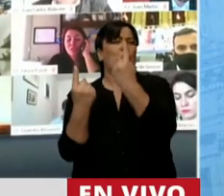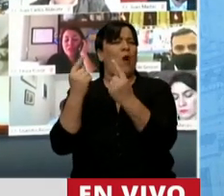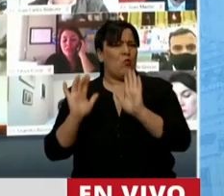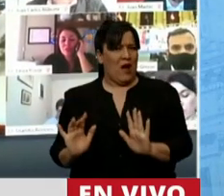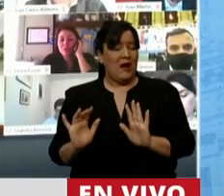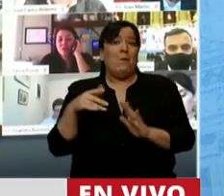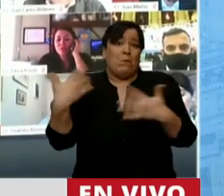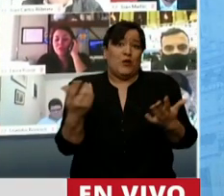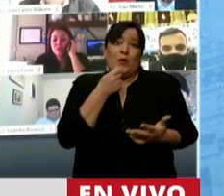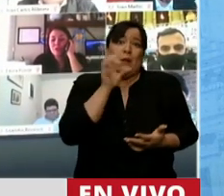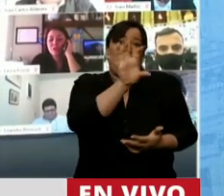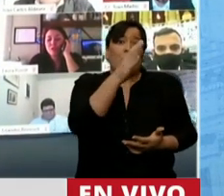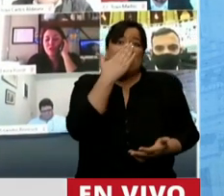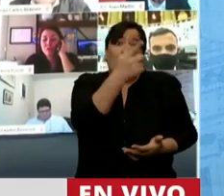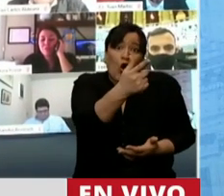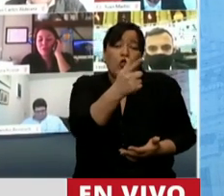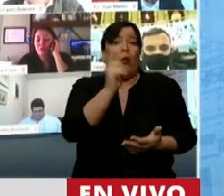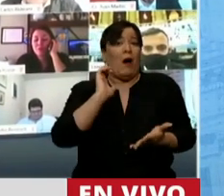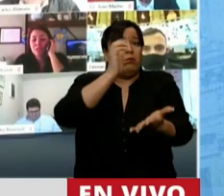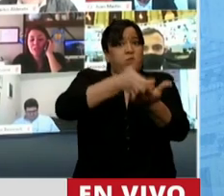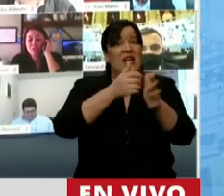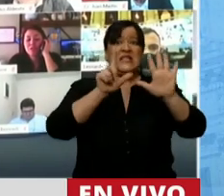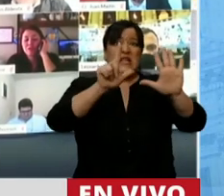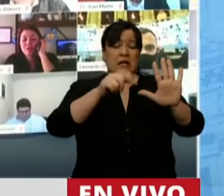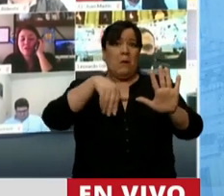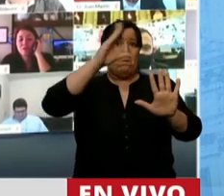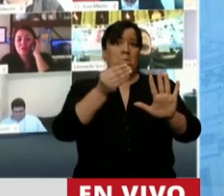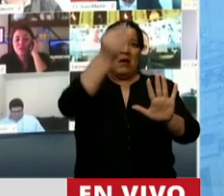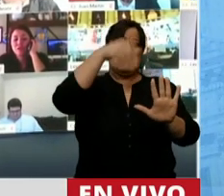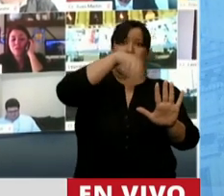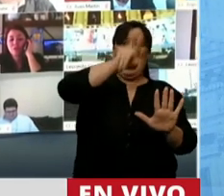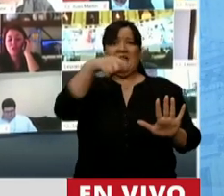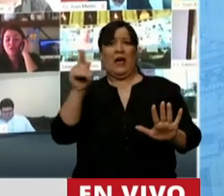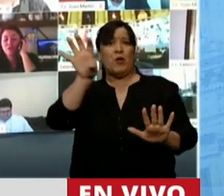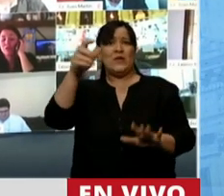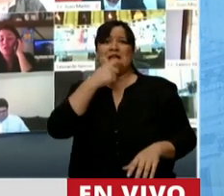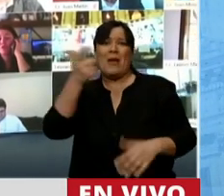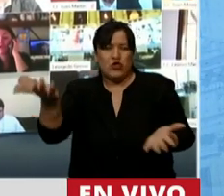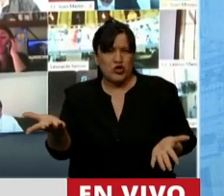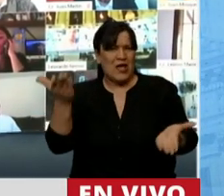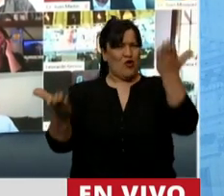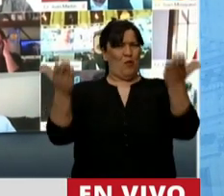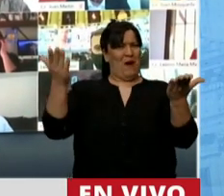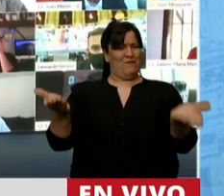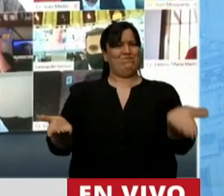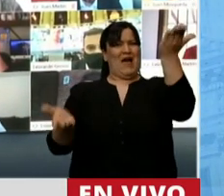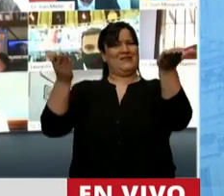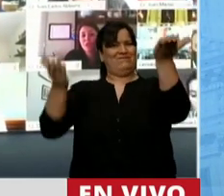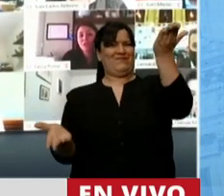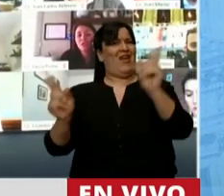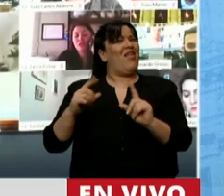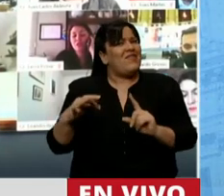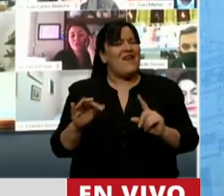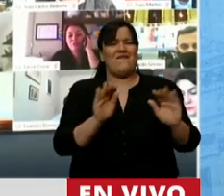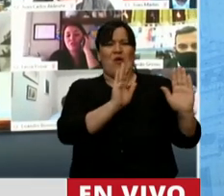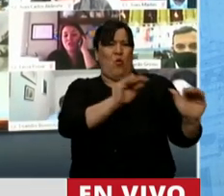córdoba la provincia buenos aires recibe 7 veces más que la provincia de mendoza comparen peras con peras